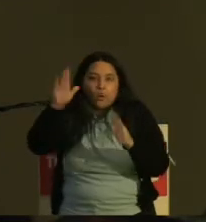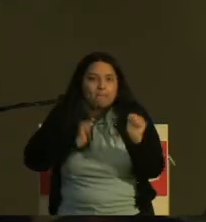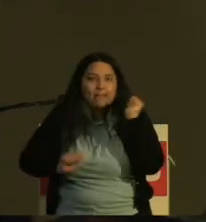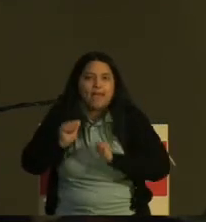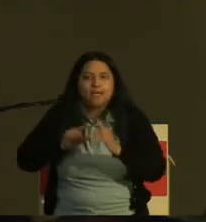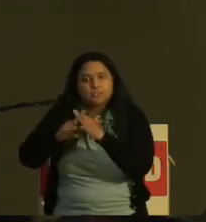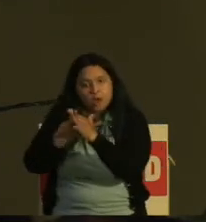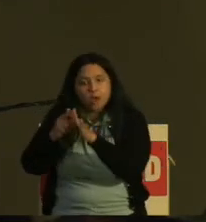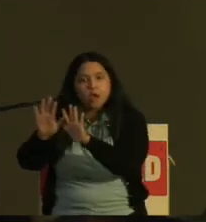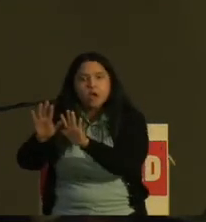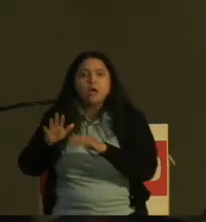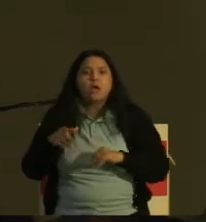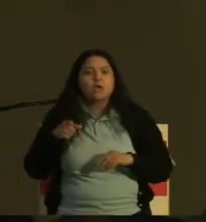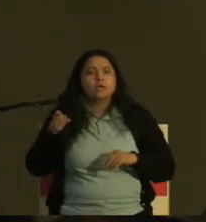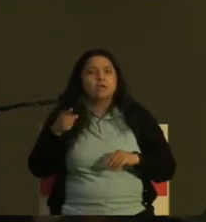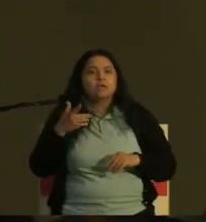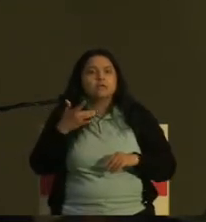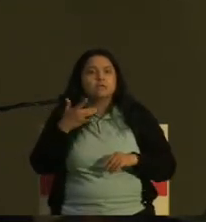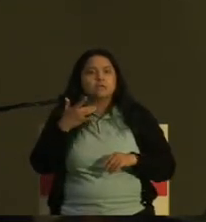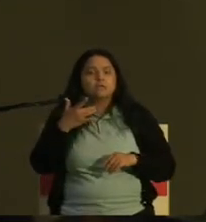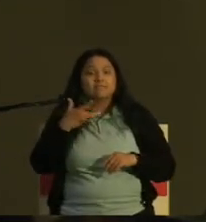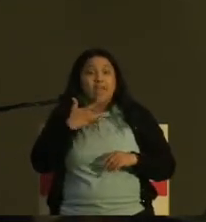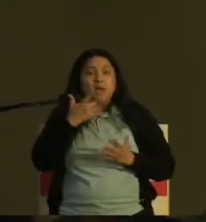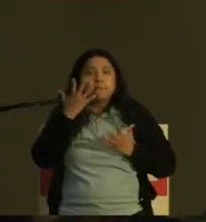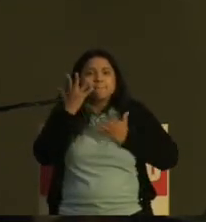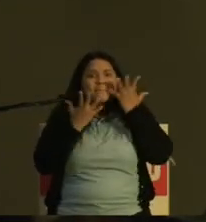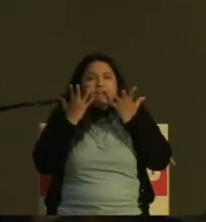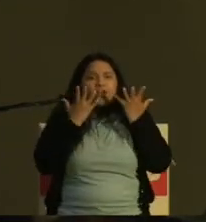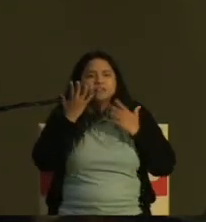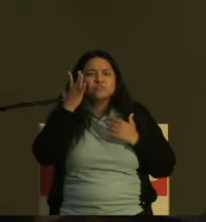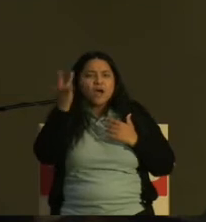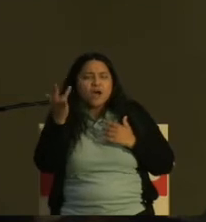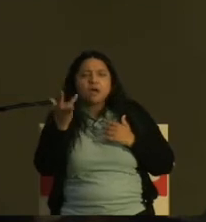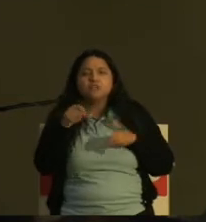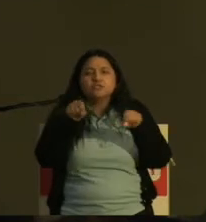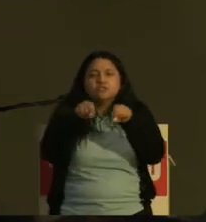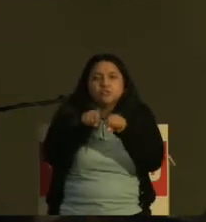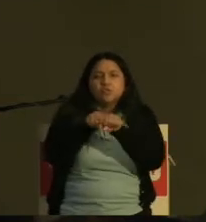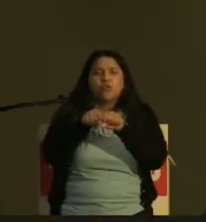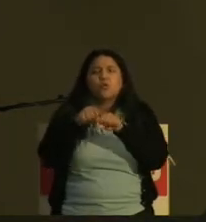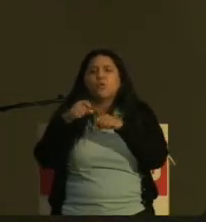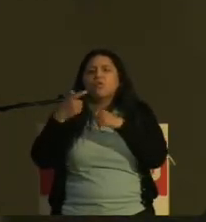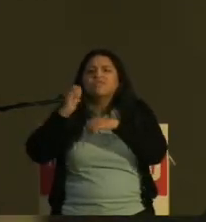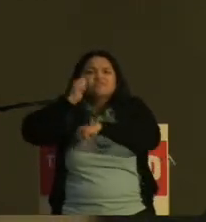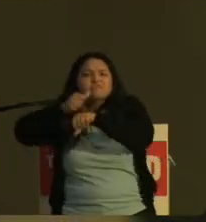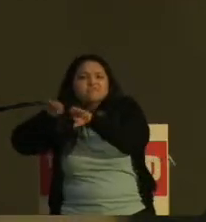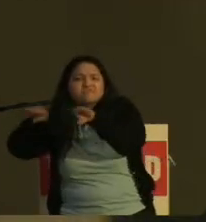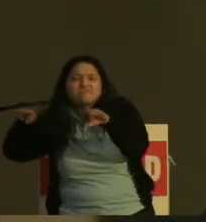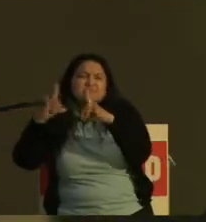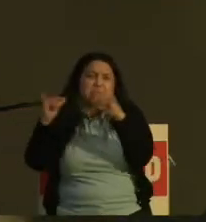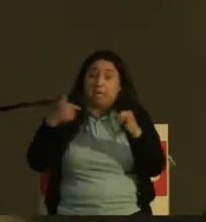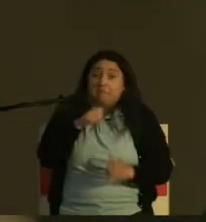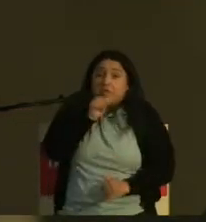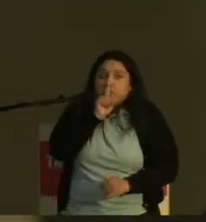muy avergonzados porque no eran los zapatos adecuados o la música no era, no sé, un problema de ellos técnico, que yo como espectador